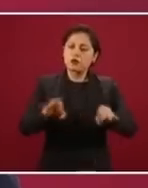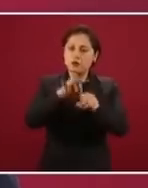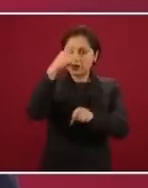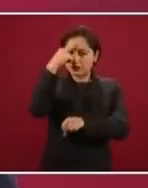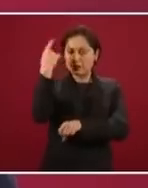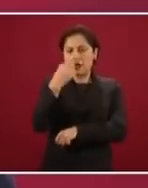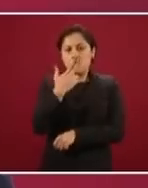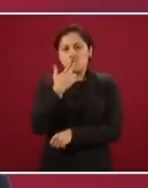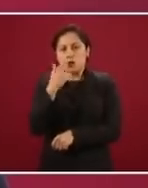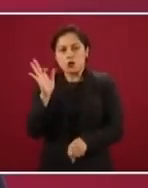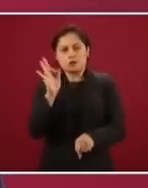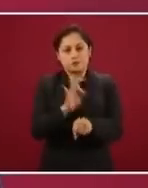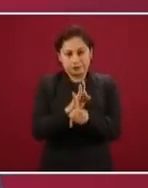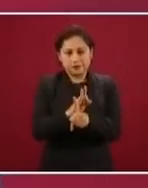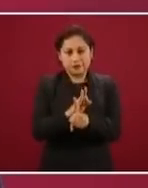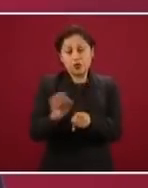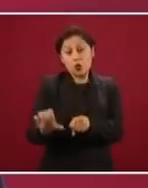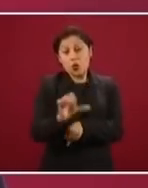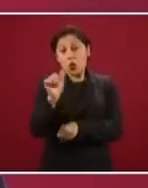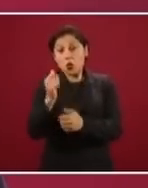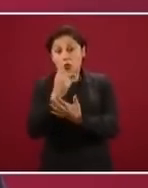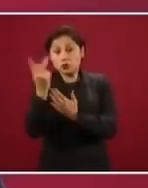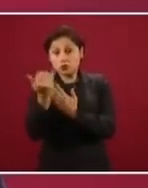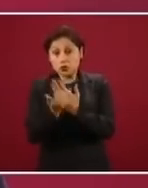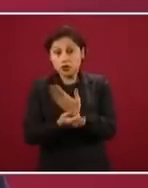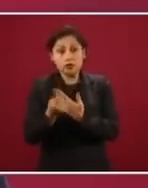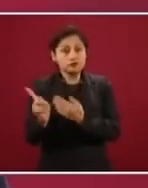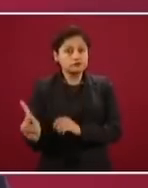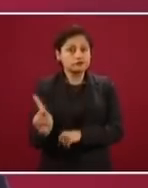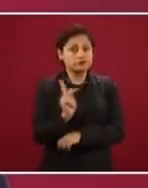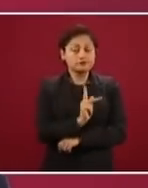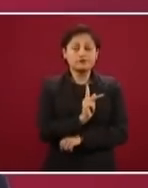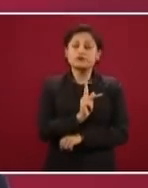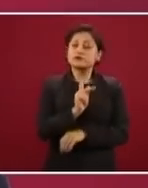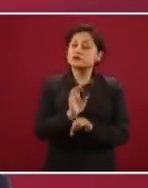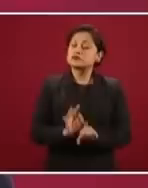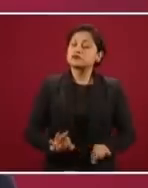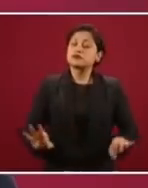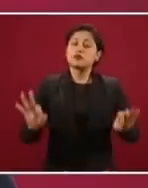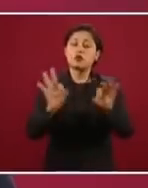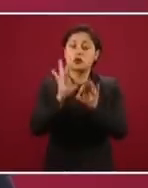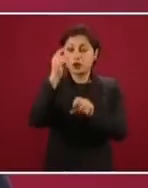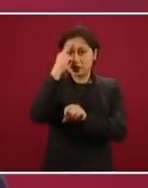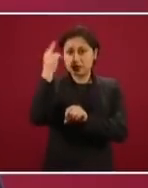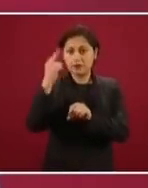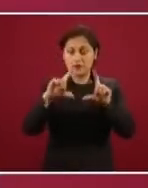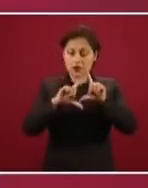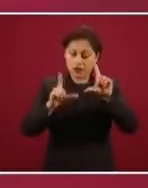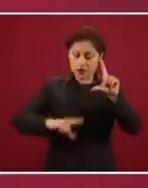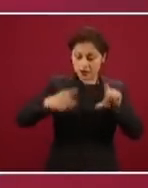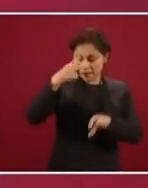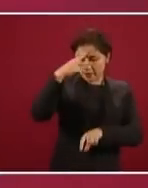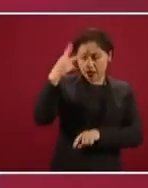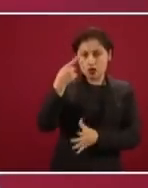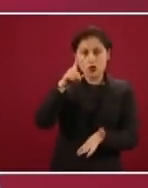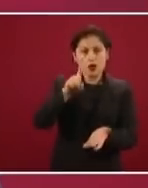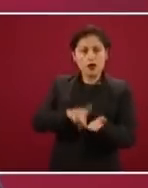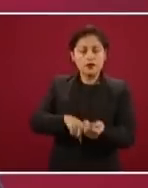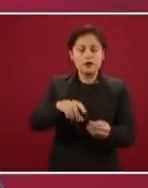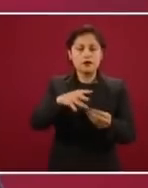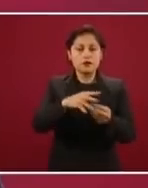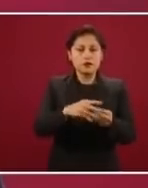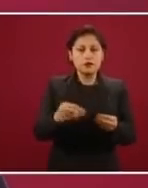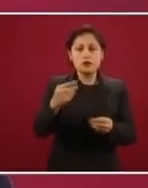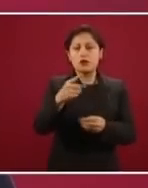proyectos como éste dan importantes pasos en la protección de la fauna de este hermoso país y el resto del mundo solo y el futuro